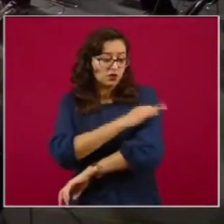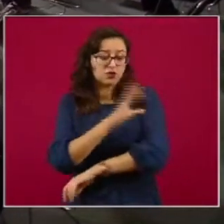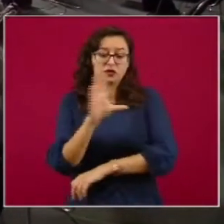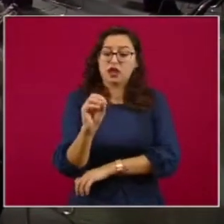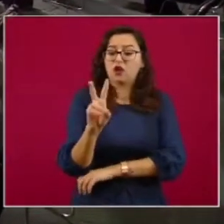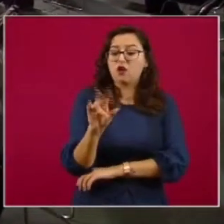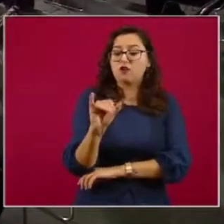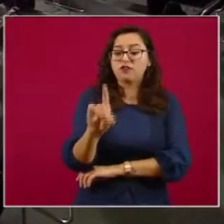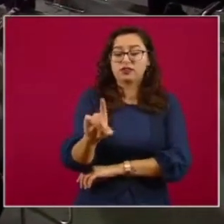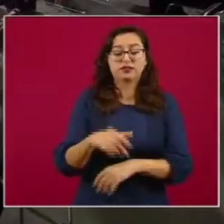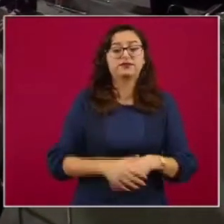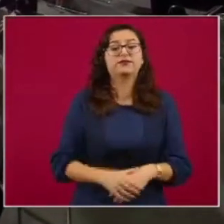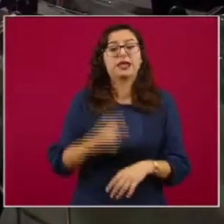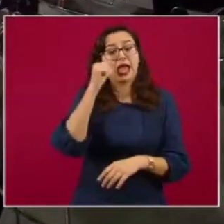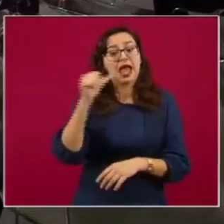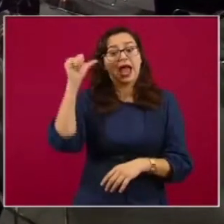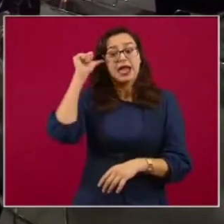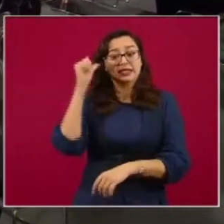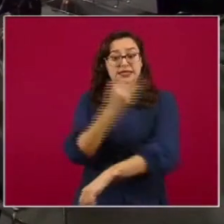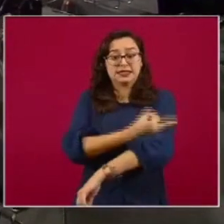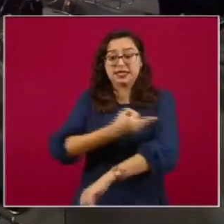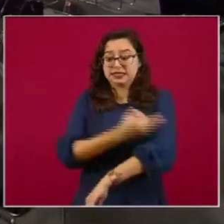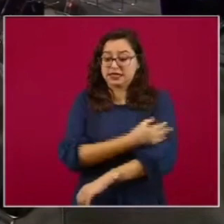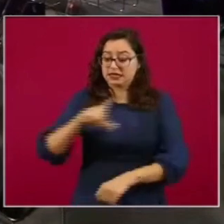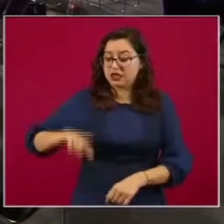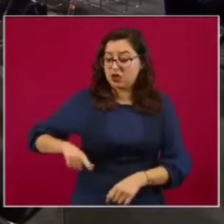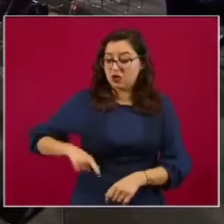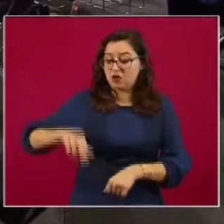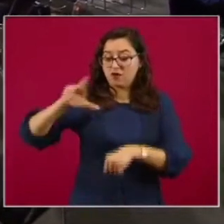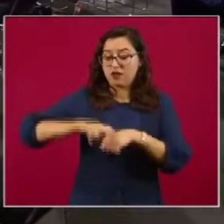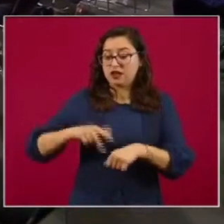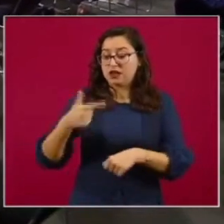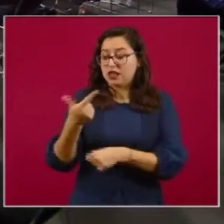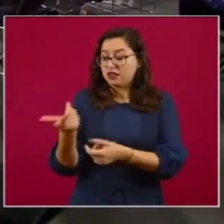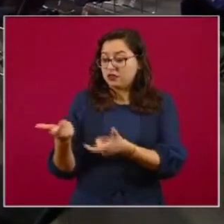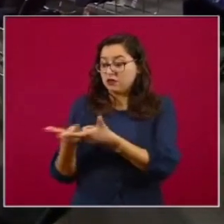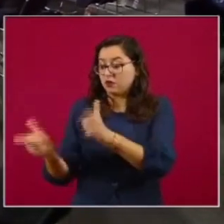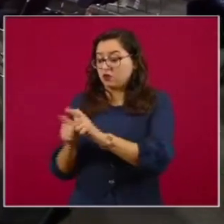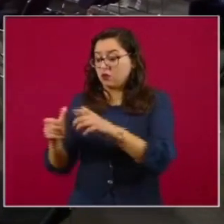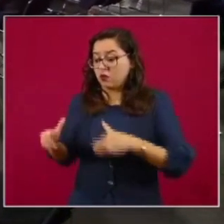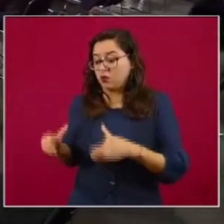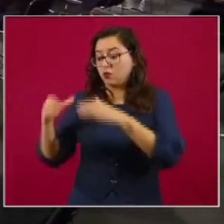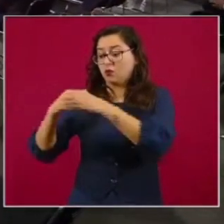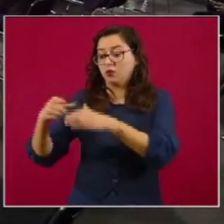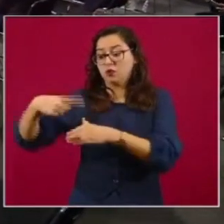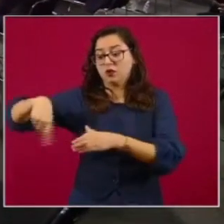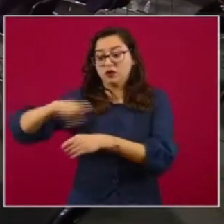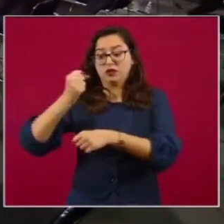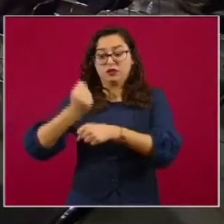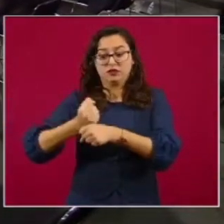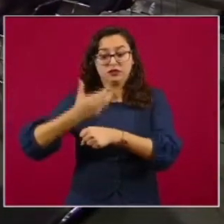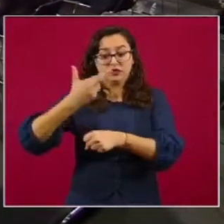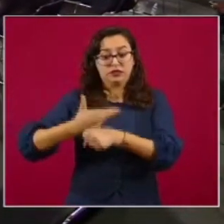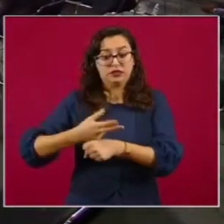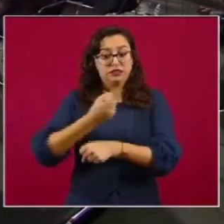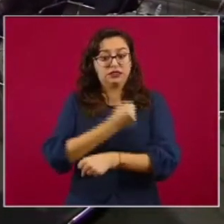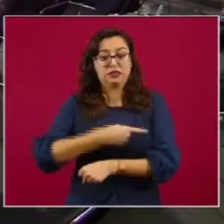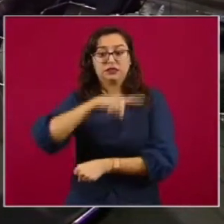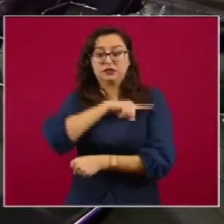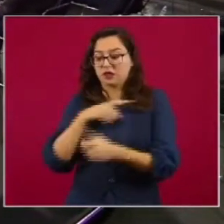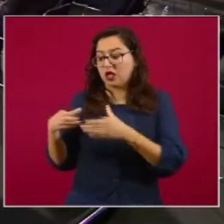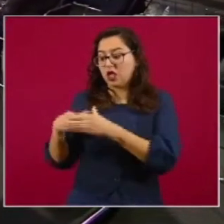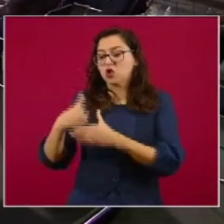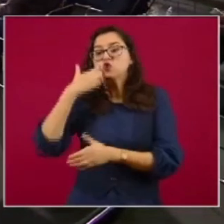la tarde, gobernadores de la Alianza Federalista, el día de hoy se van a reunir sus secretarios de salud para supuestamente